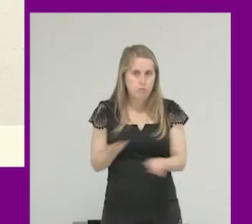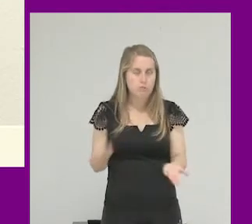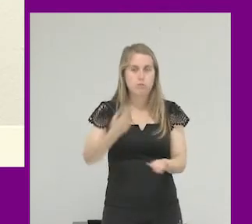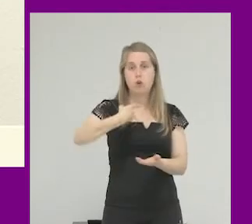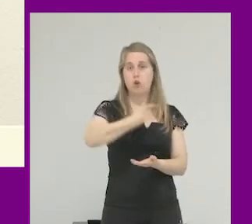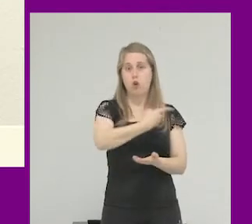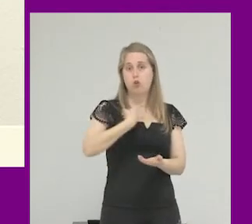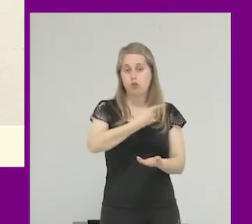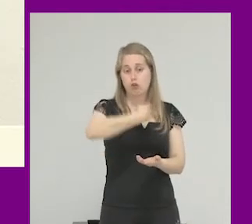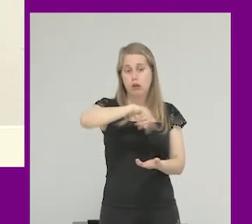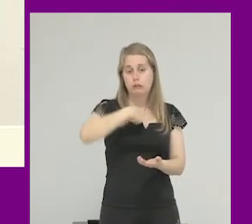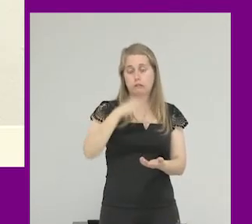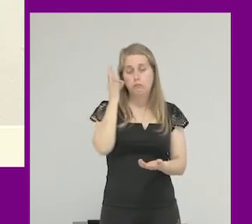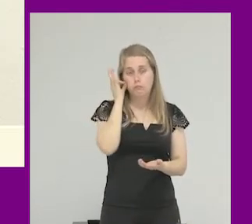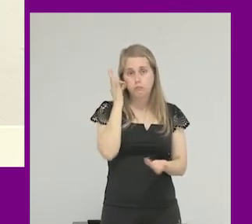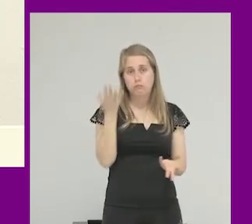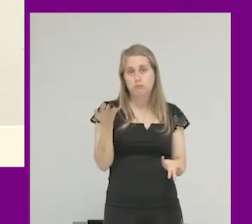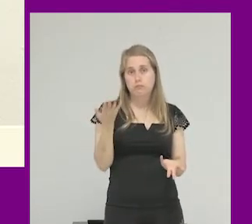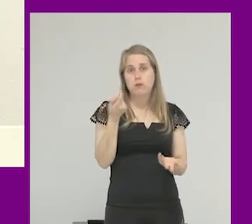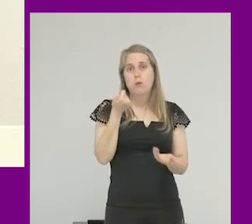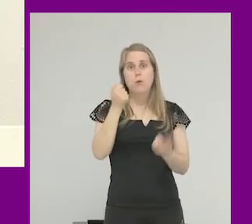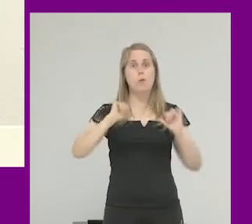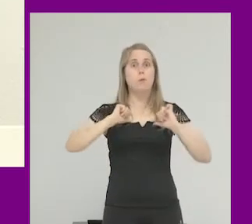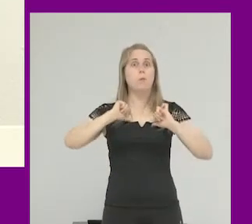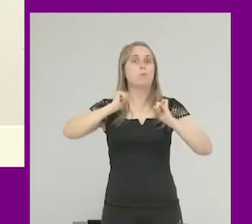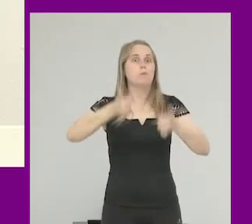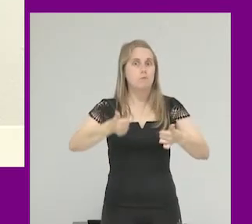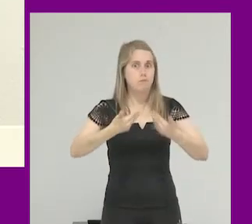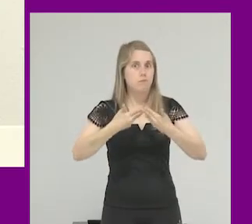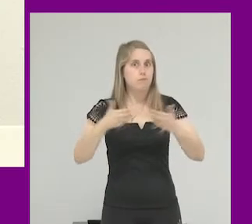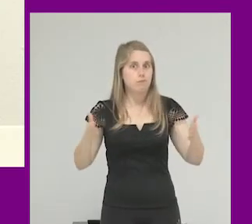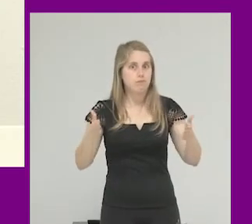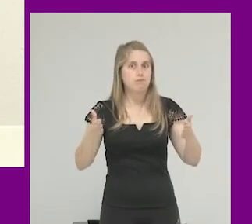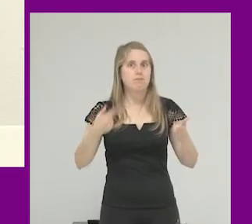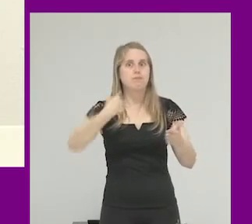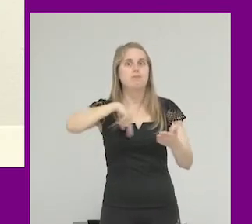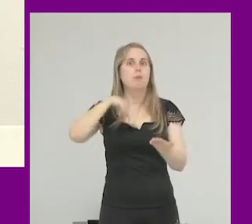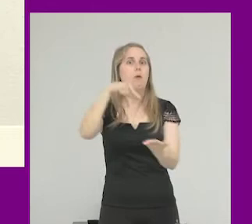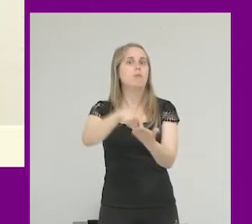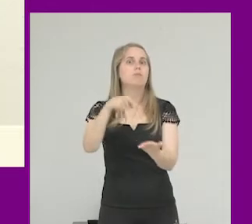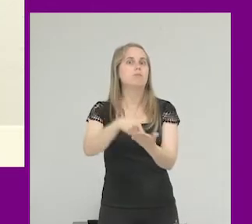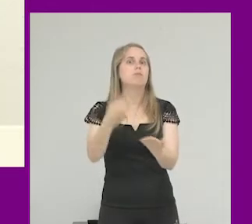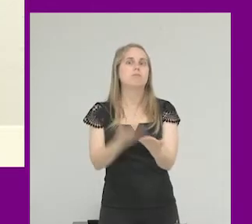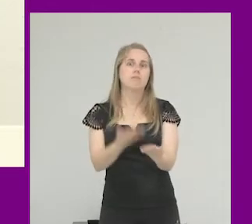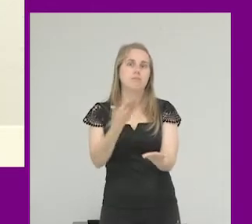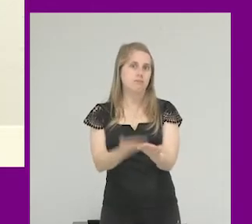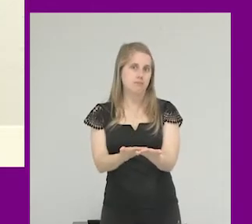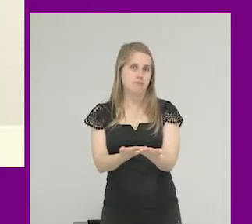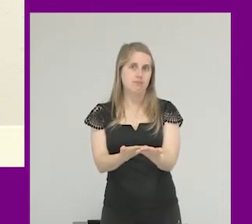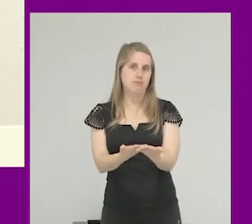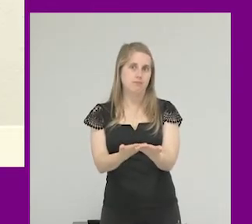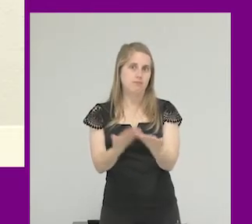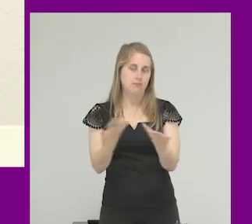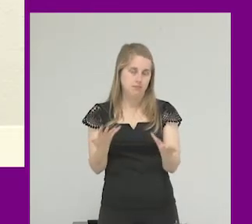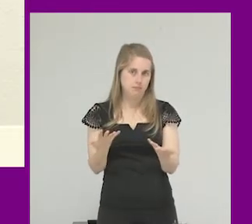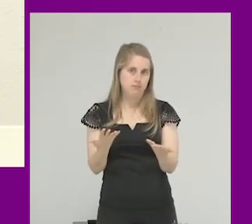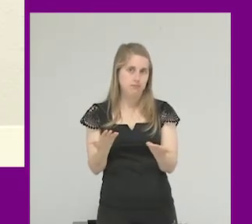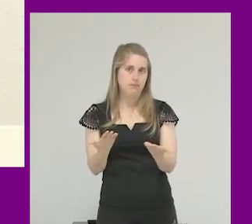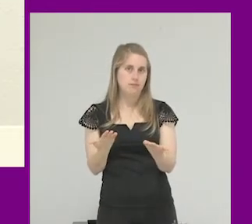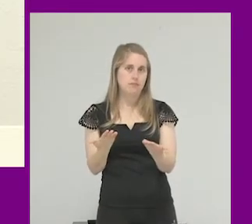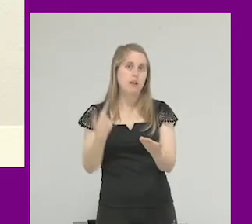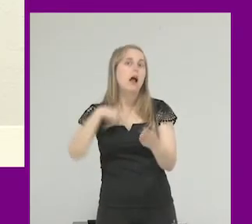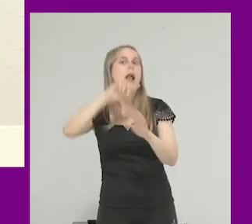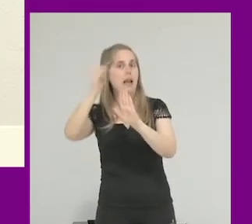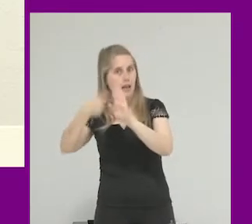nosotras somos un poco de las pioneras en exigir que se apliquen las leyes. Las